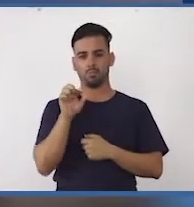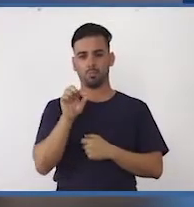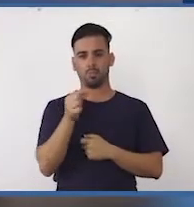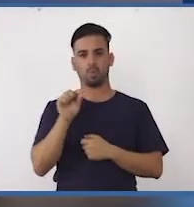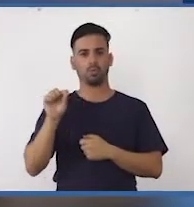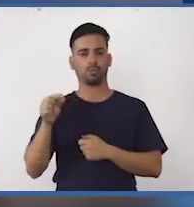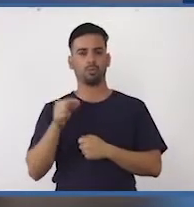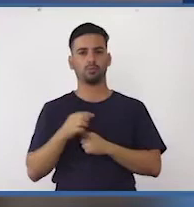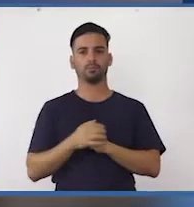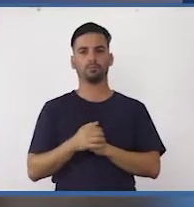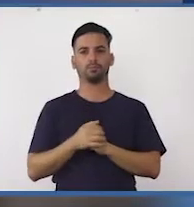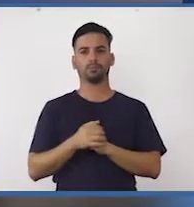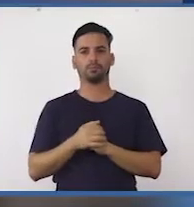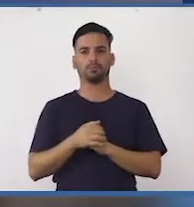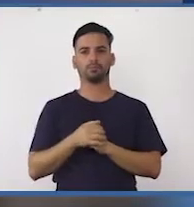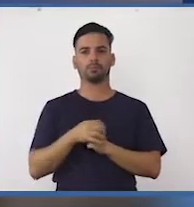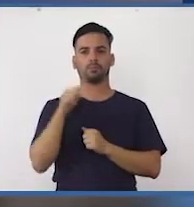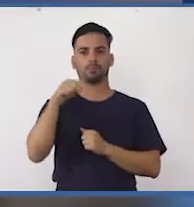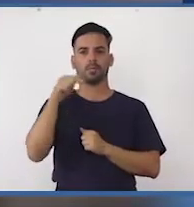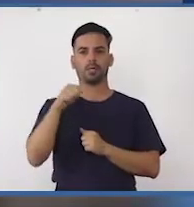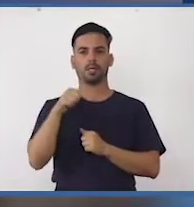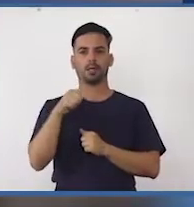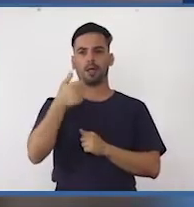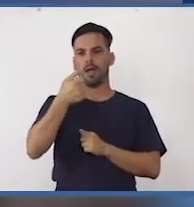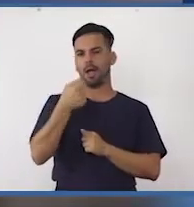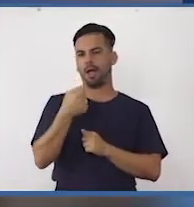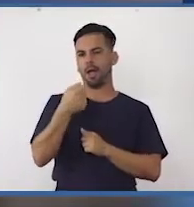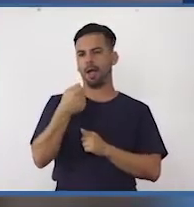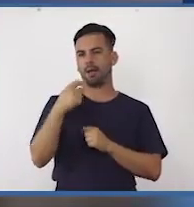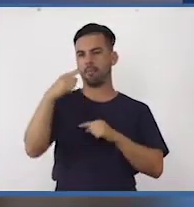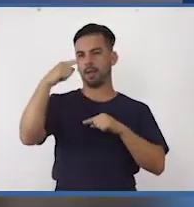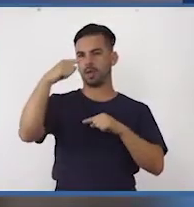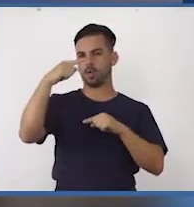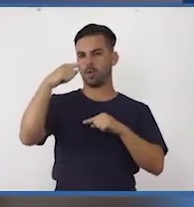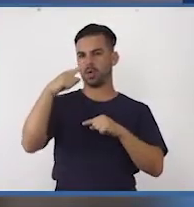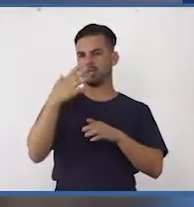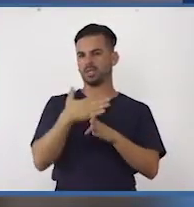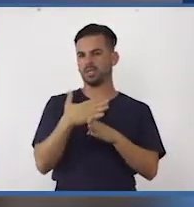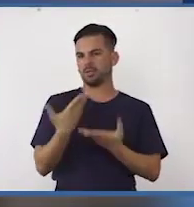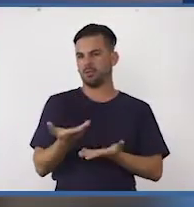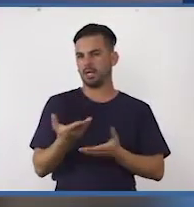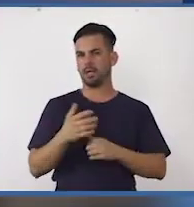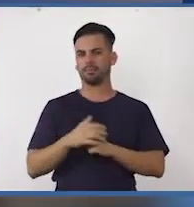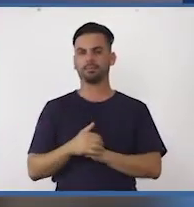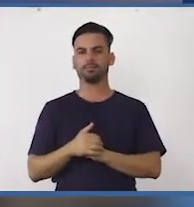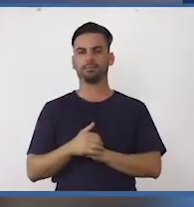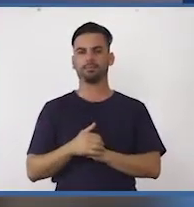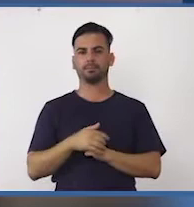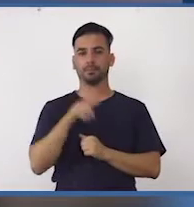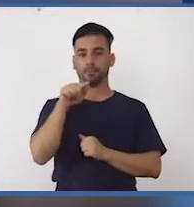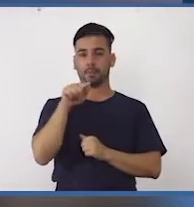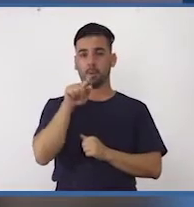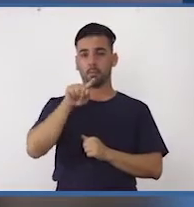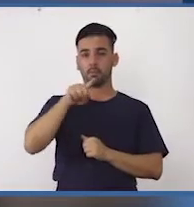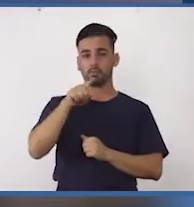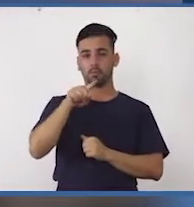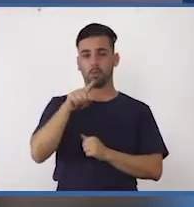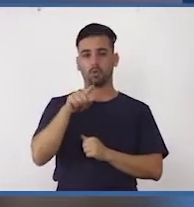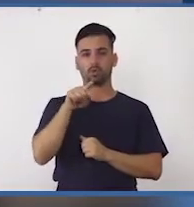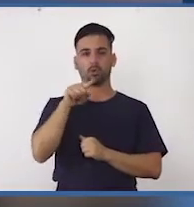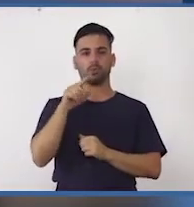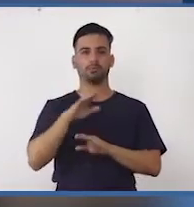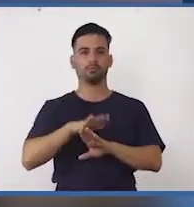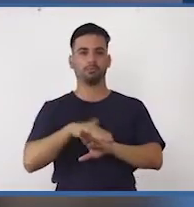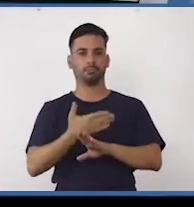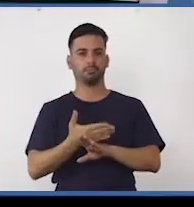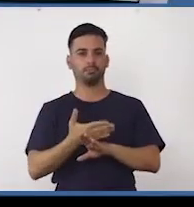que está entre los dos puntos la estamos significando con la letra A mayúscula. ¿Qué querrá decir entonces? Que en ese punto, cuando llegó a ese extremo, y